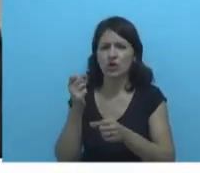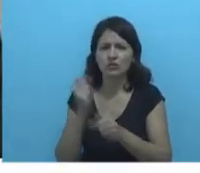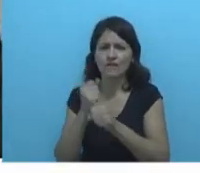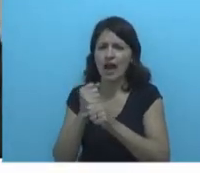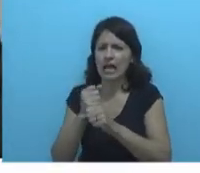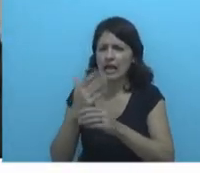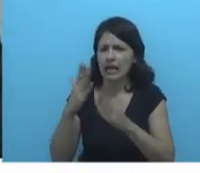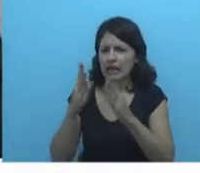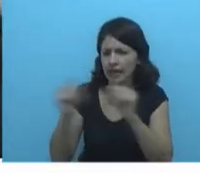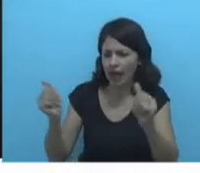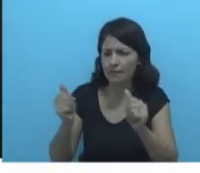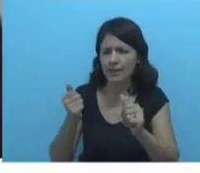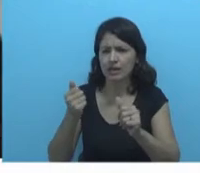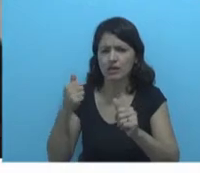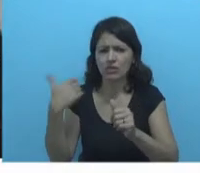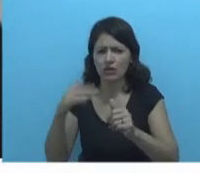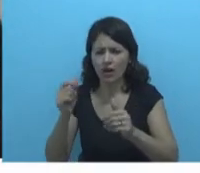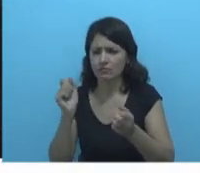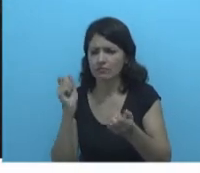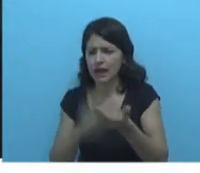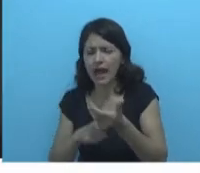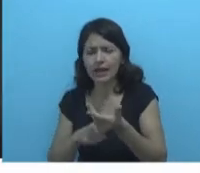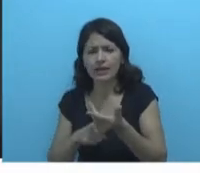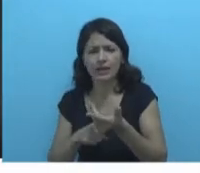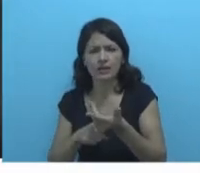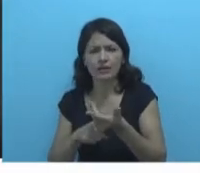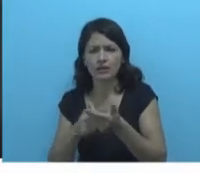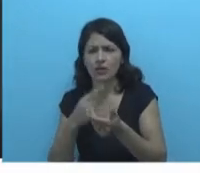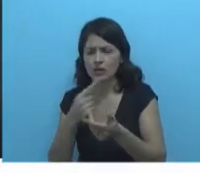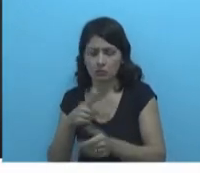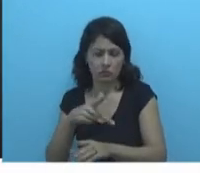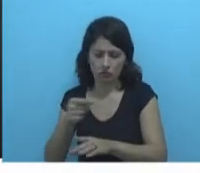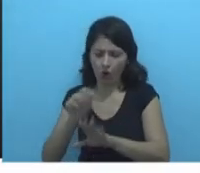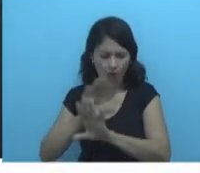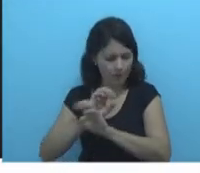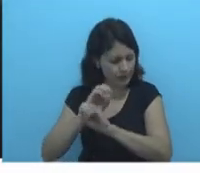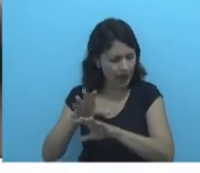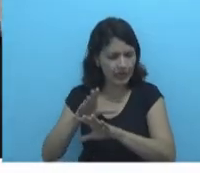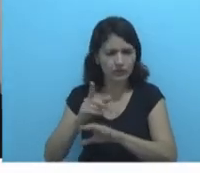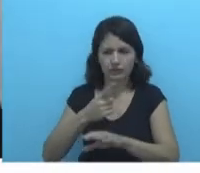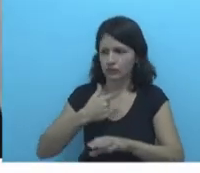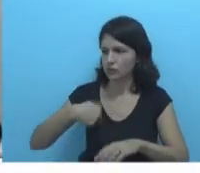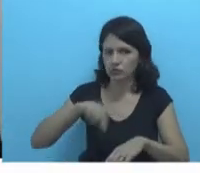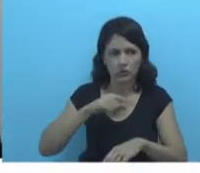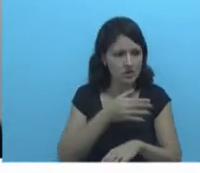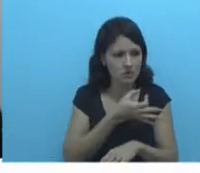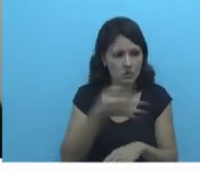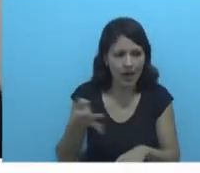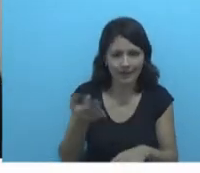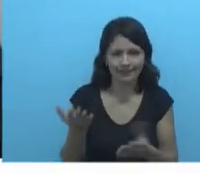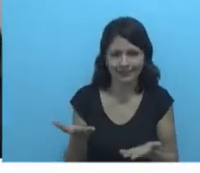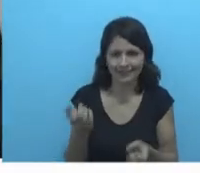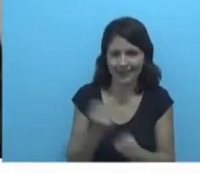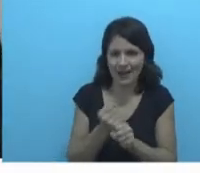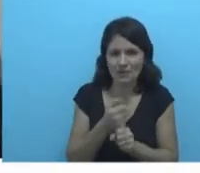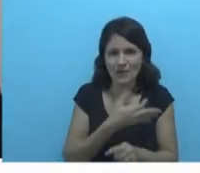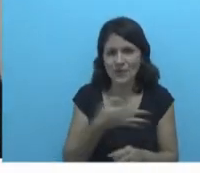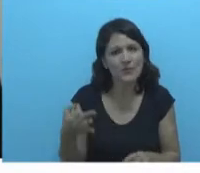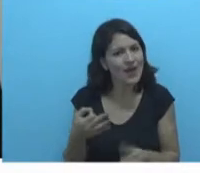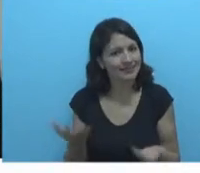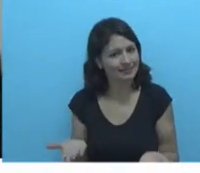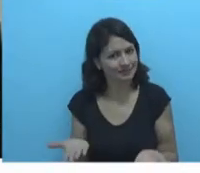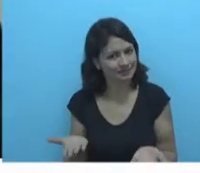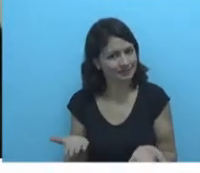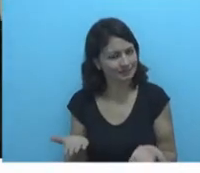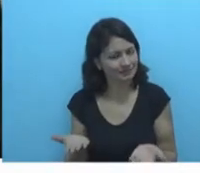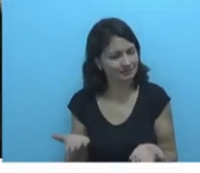medios, si nosotros actuamos de la misma manera. A mí me parece que estaría bueno que